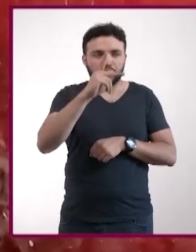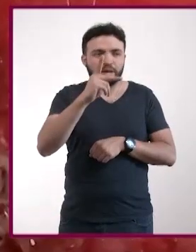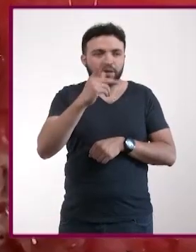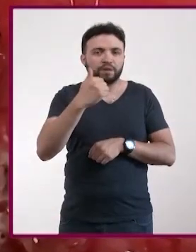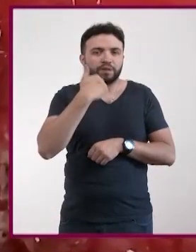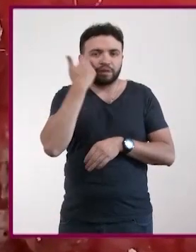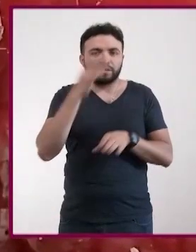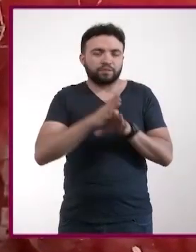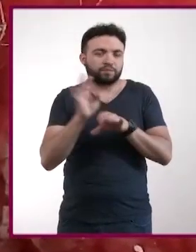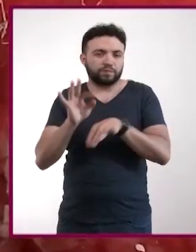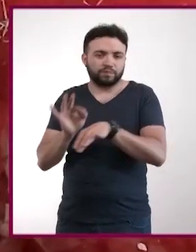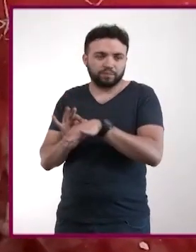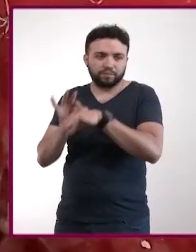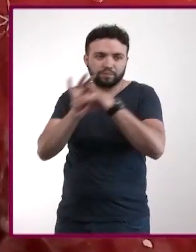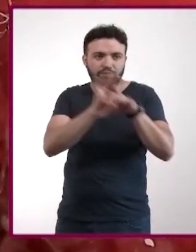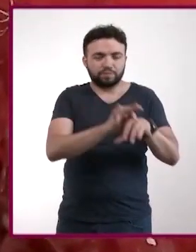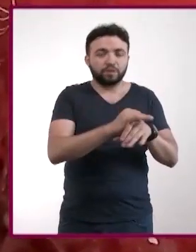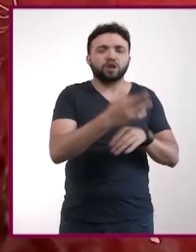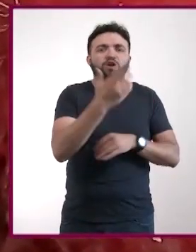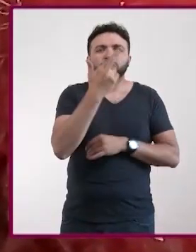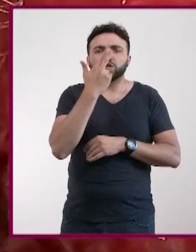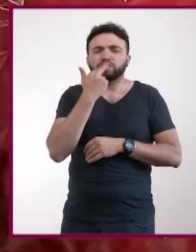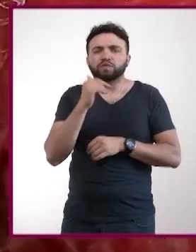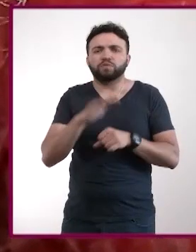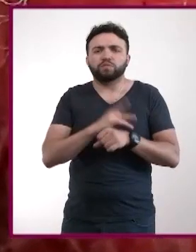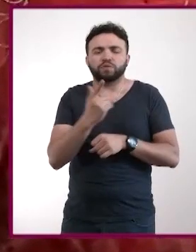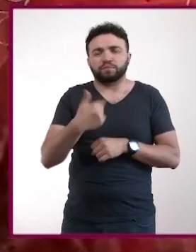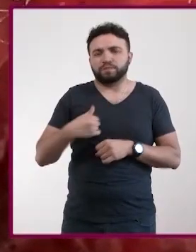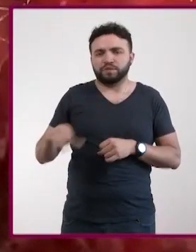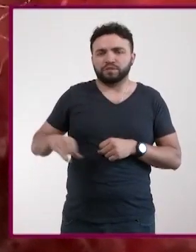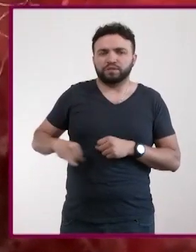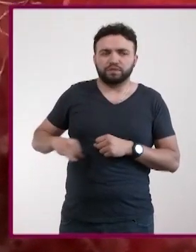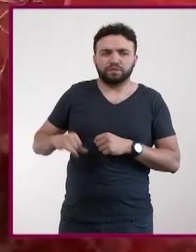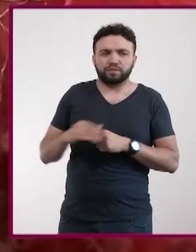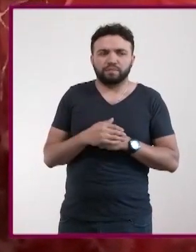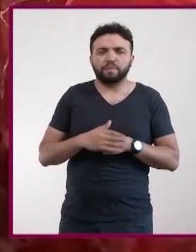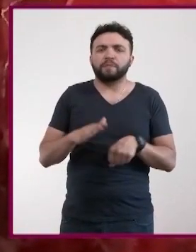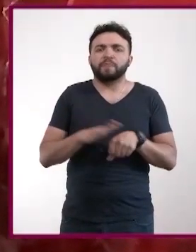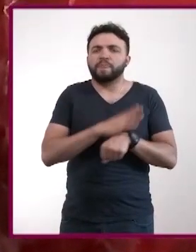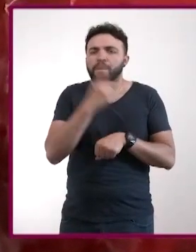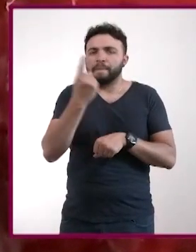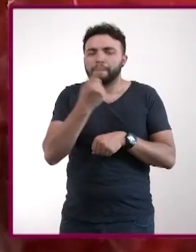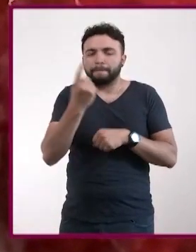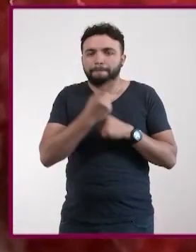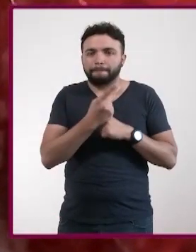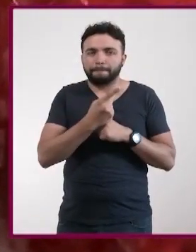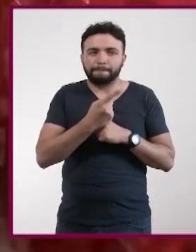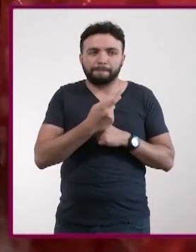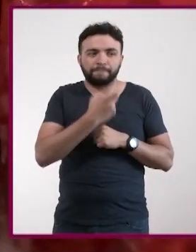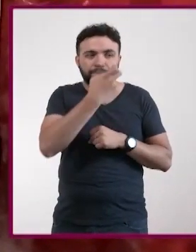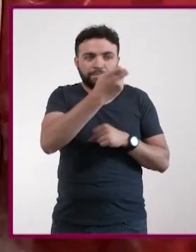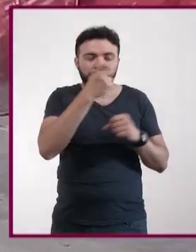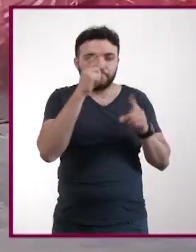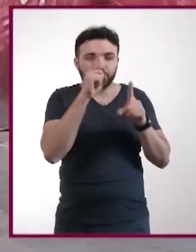una influencia. Y el rojo me interesó porque